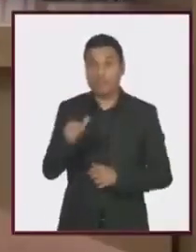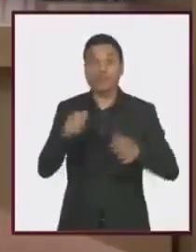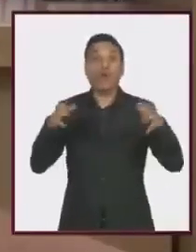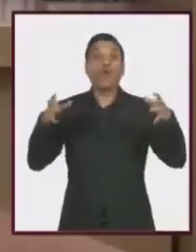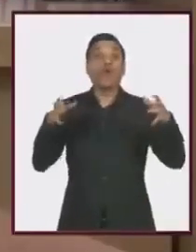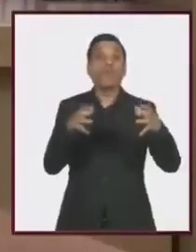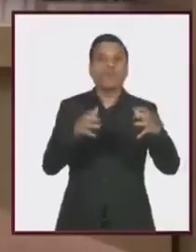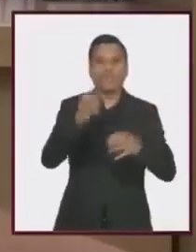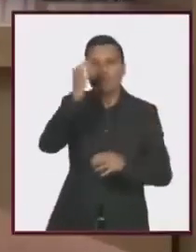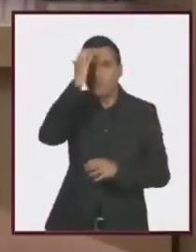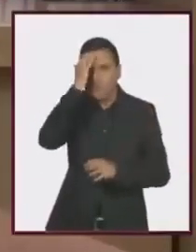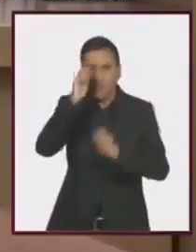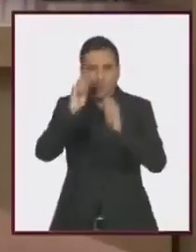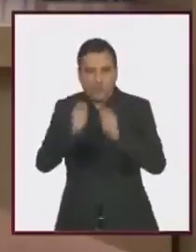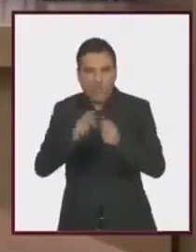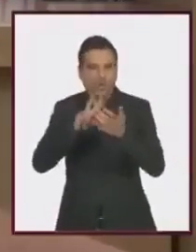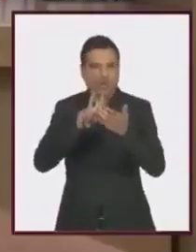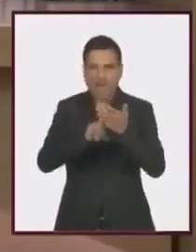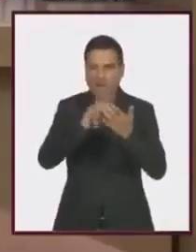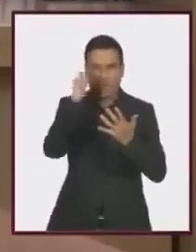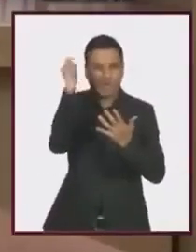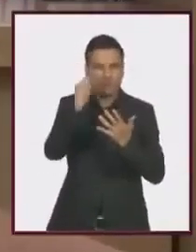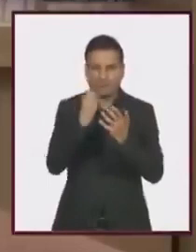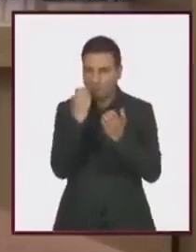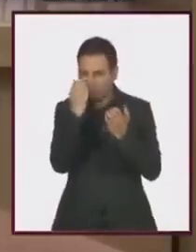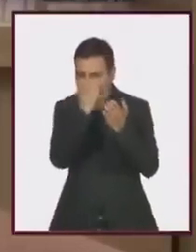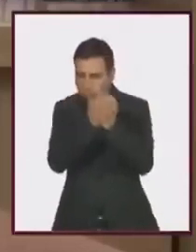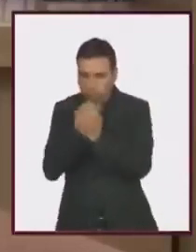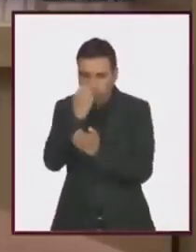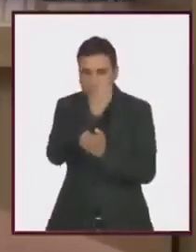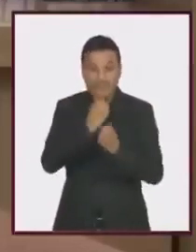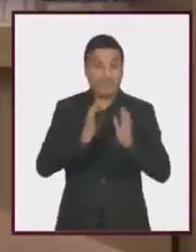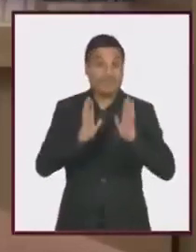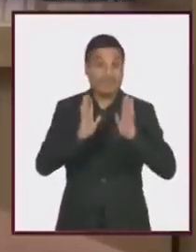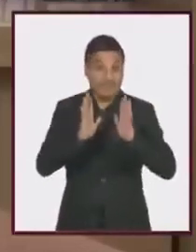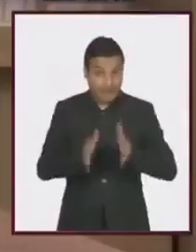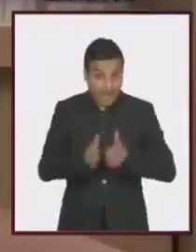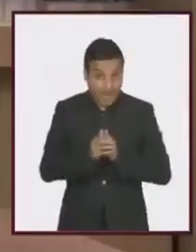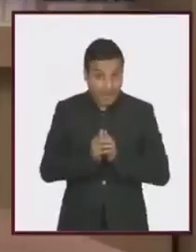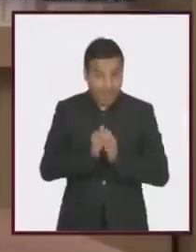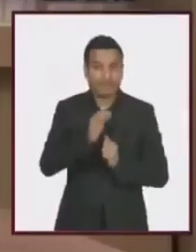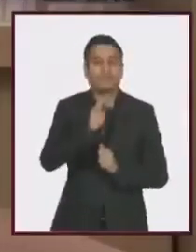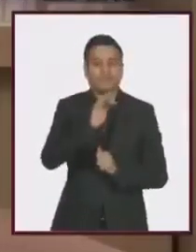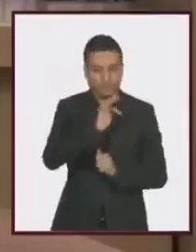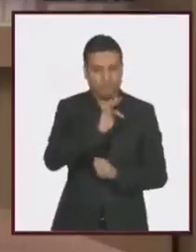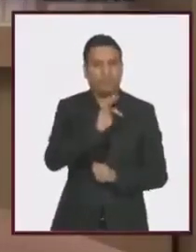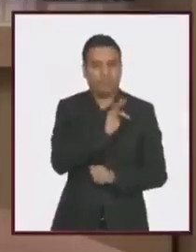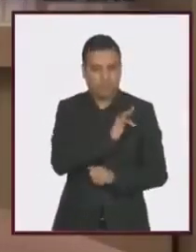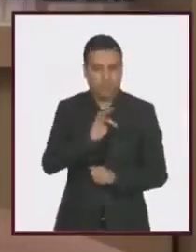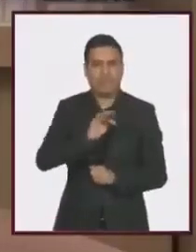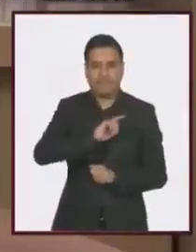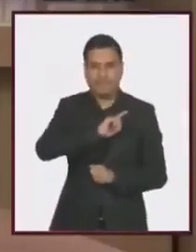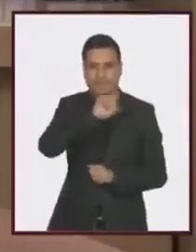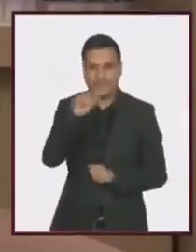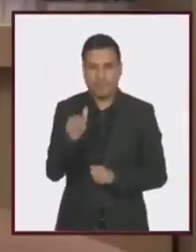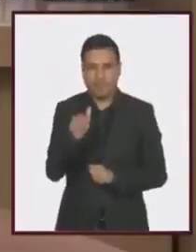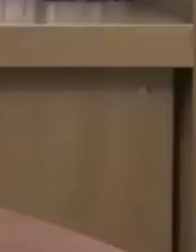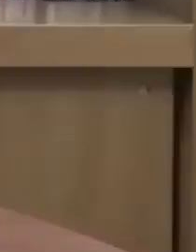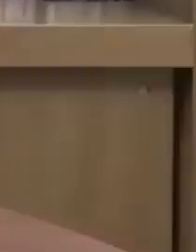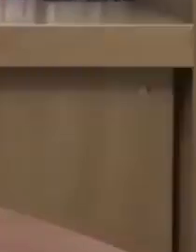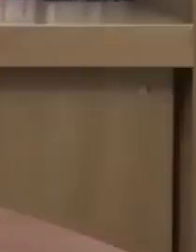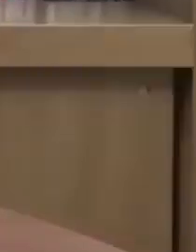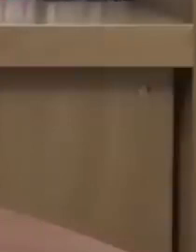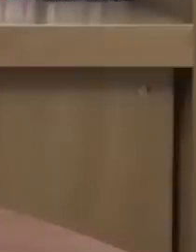comunidad, entonces podemos hacer ya de manera concreta este proceso